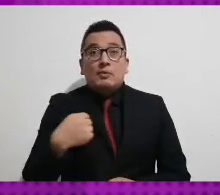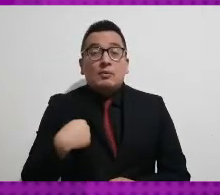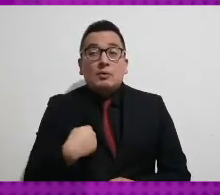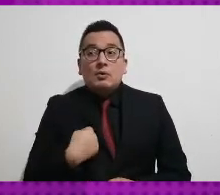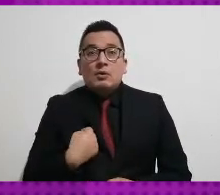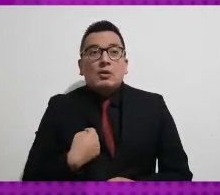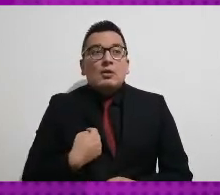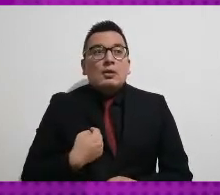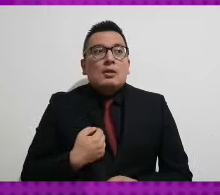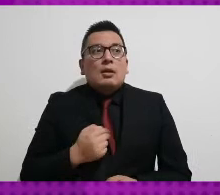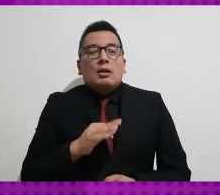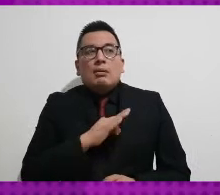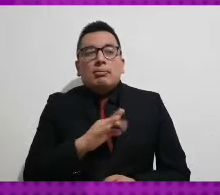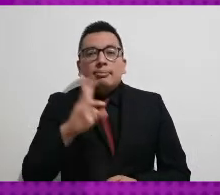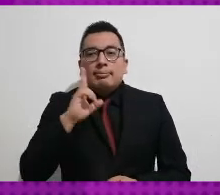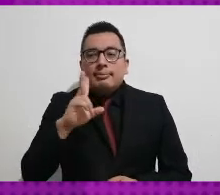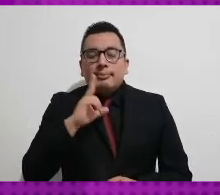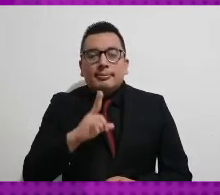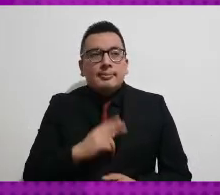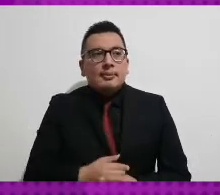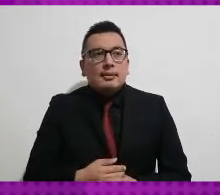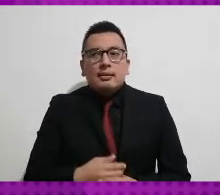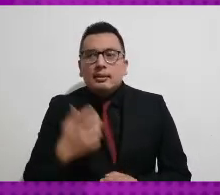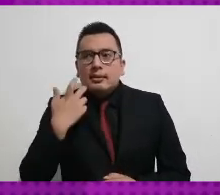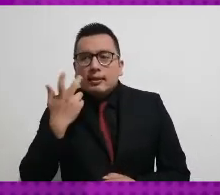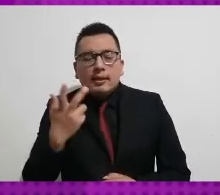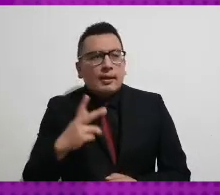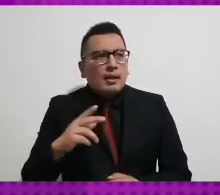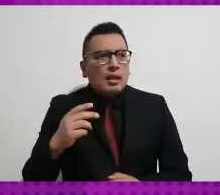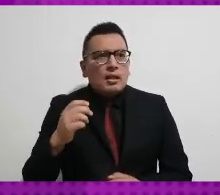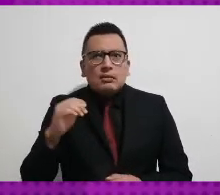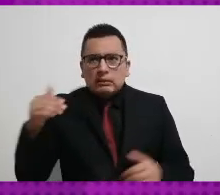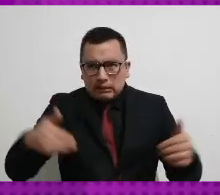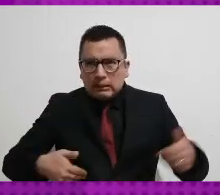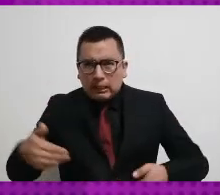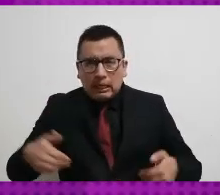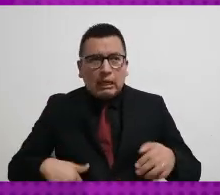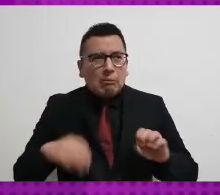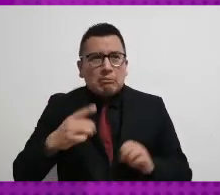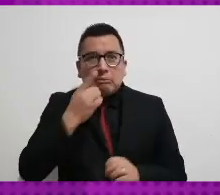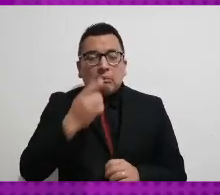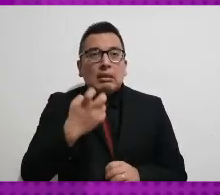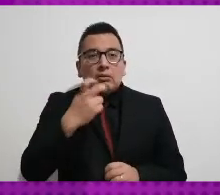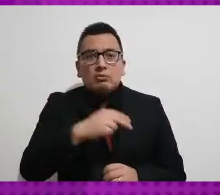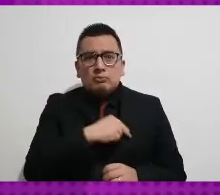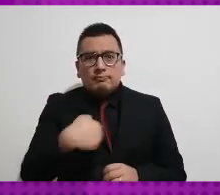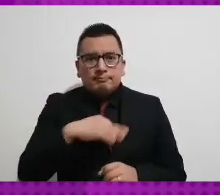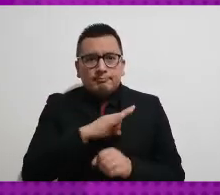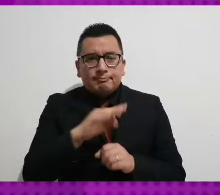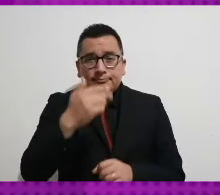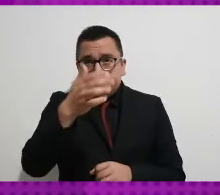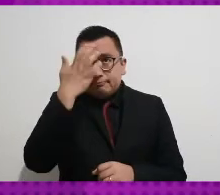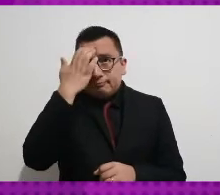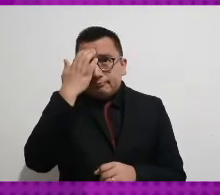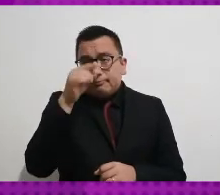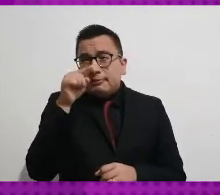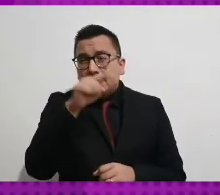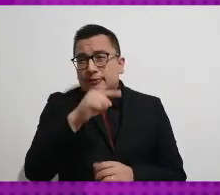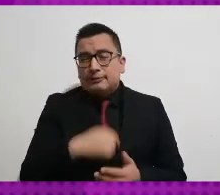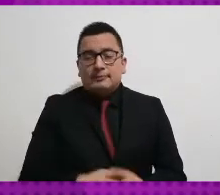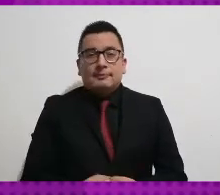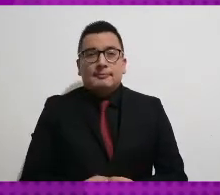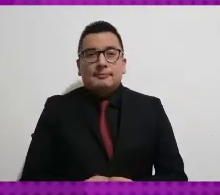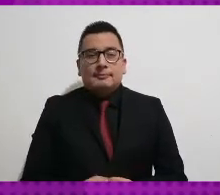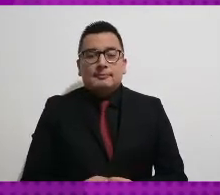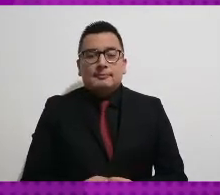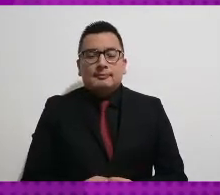o a las ciudadanas, que es el decirnos cuáles son los pasos, cuál es la documentación, cuáles son los requisitos que se tienen